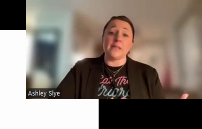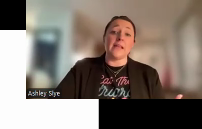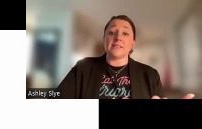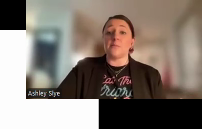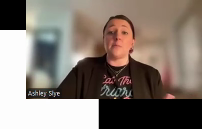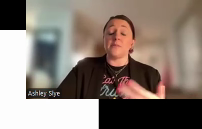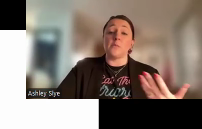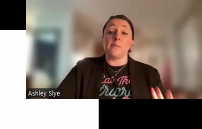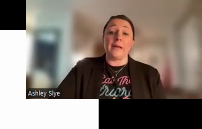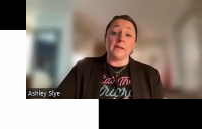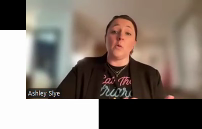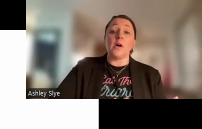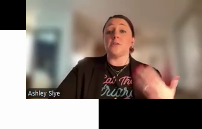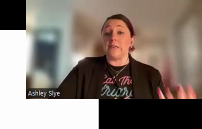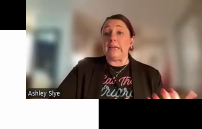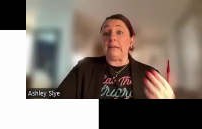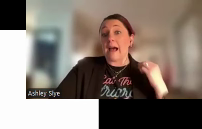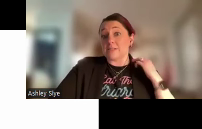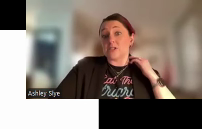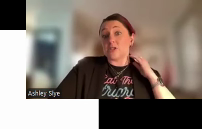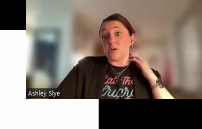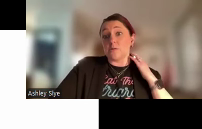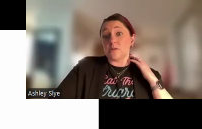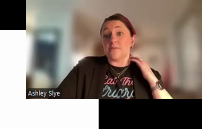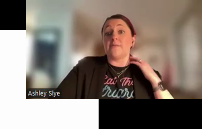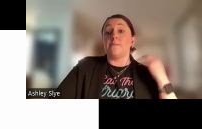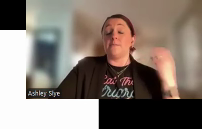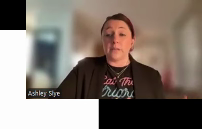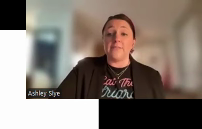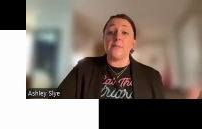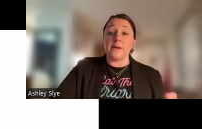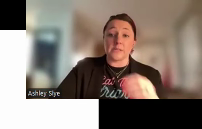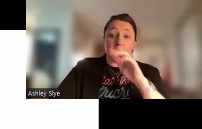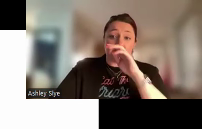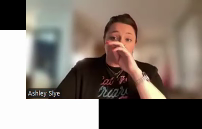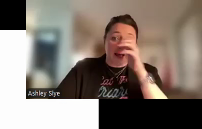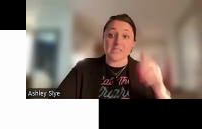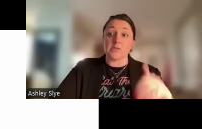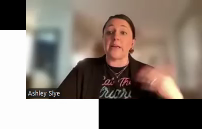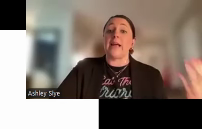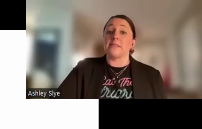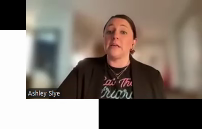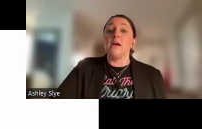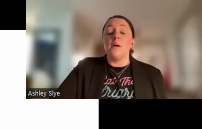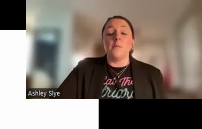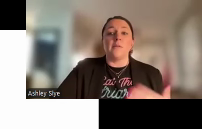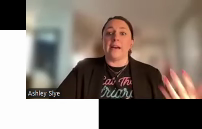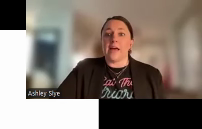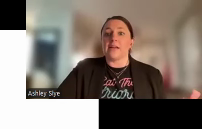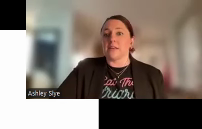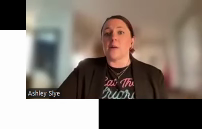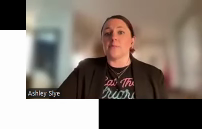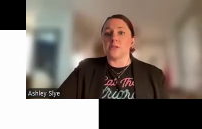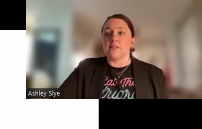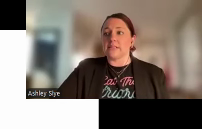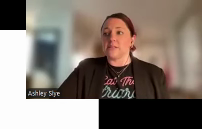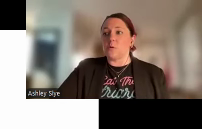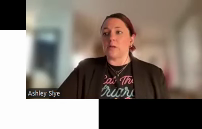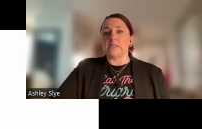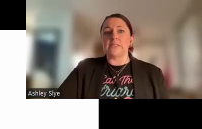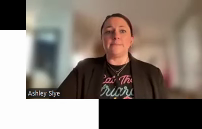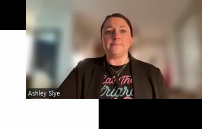que considerar la postexposición a los diferentes profilaxis que existen y ver cuál